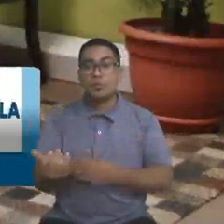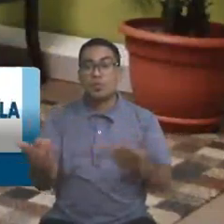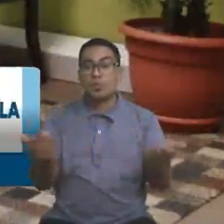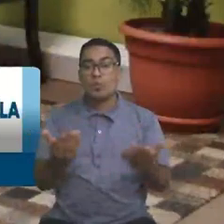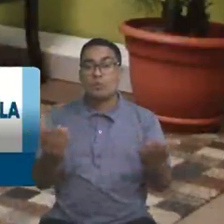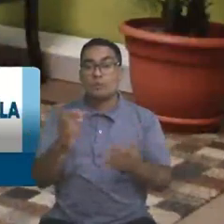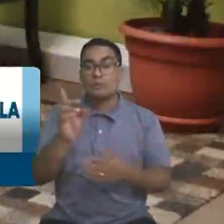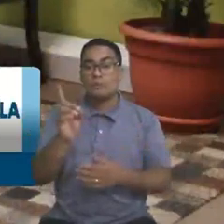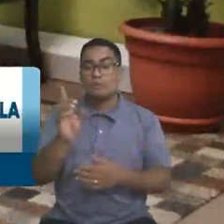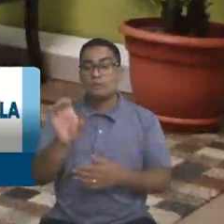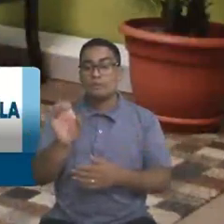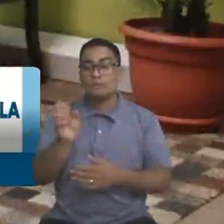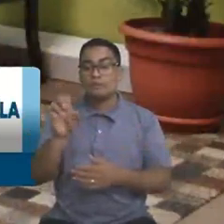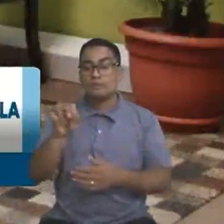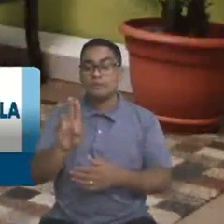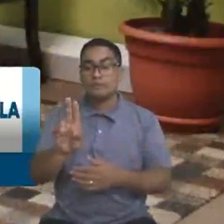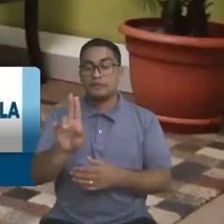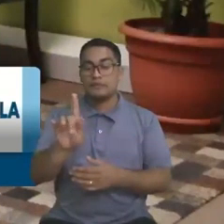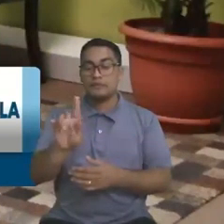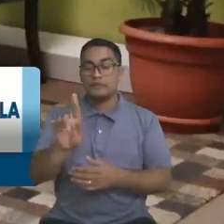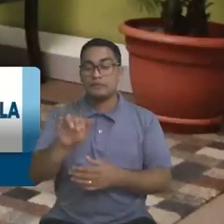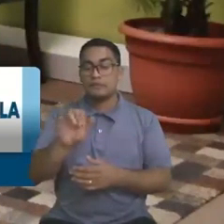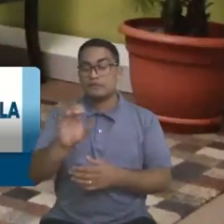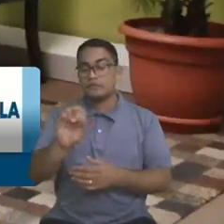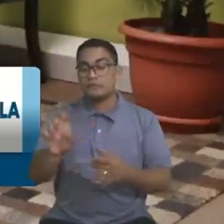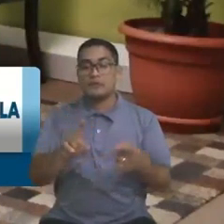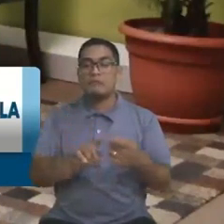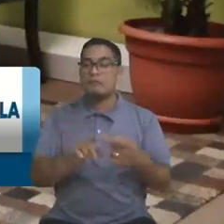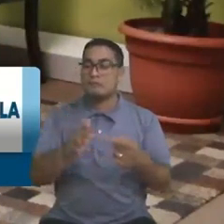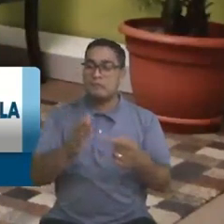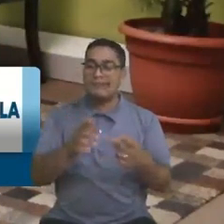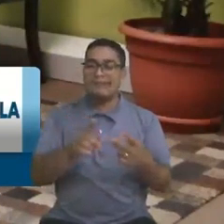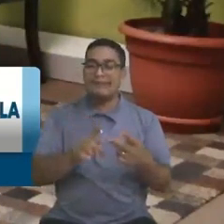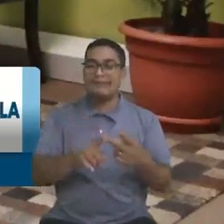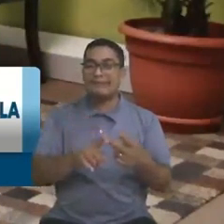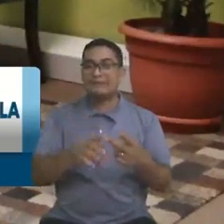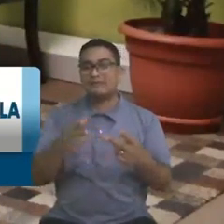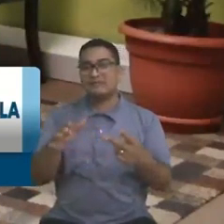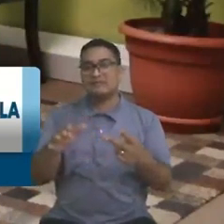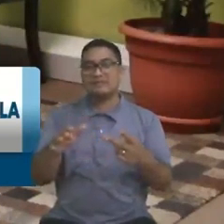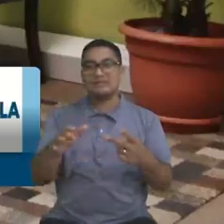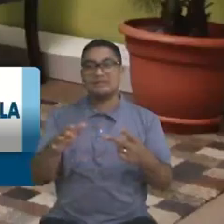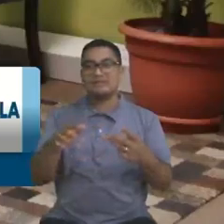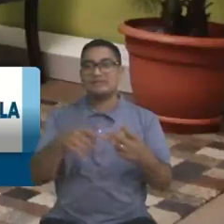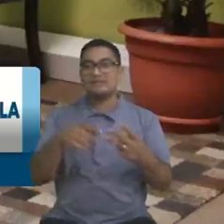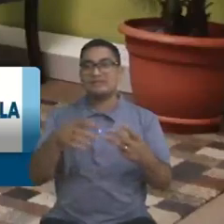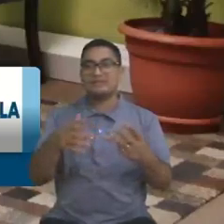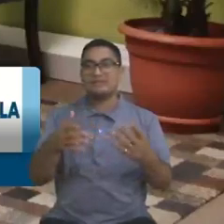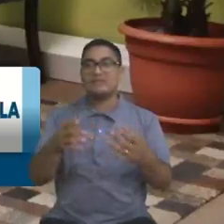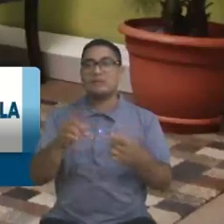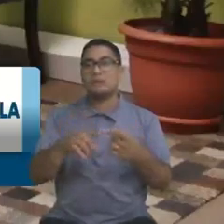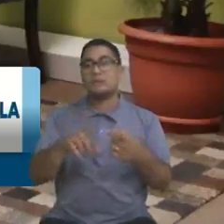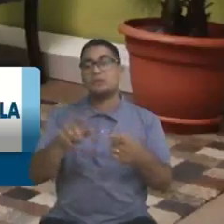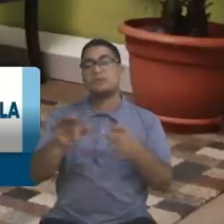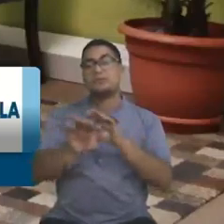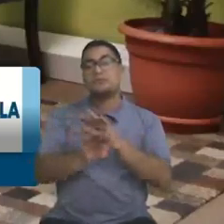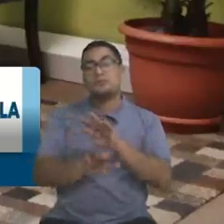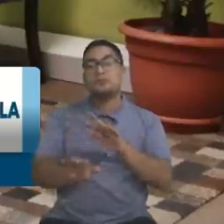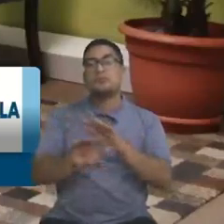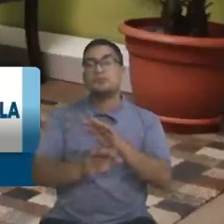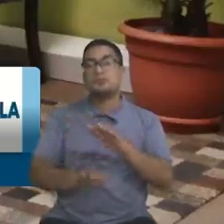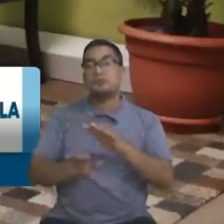Sí. ¿Qué se hace? ¿Cómo es el seguimiento que ustedes le dan, por ejemplo, en esos niños que ustedes han encontrado con ese estado